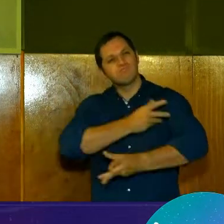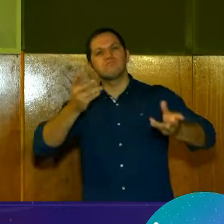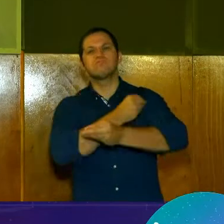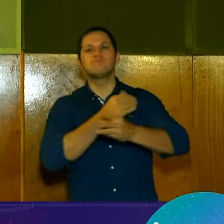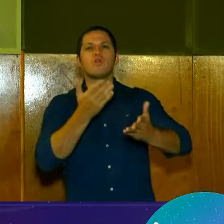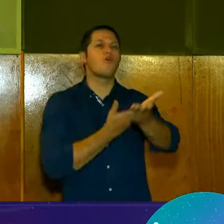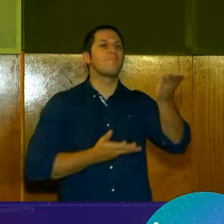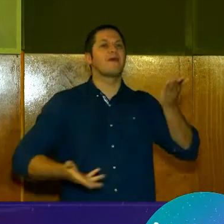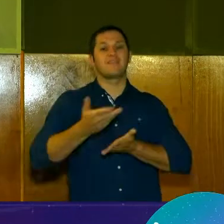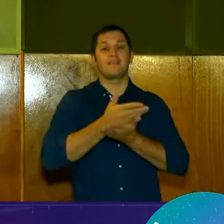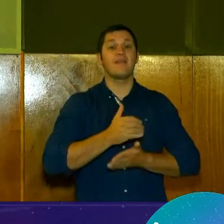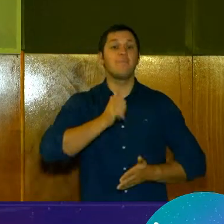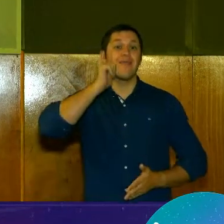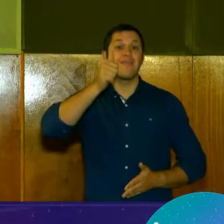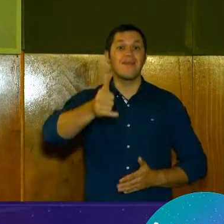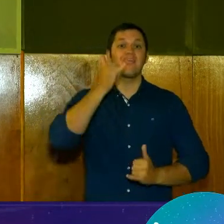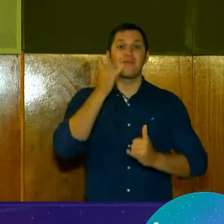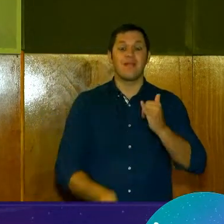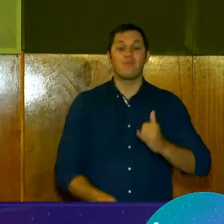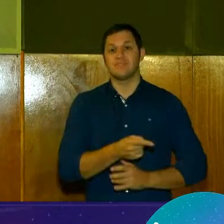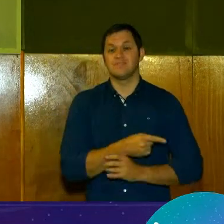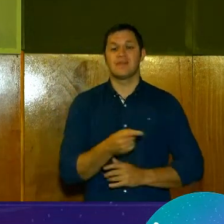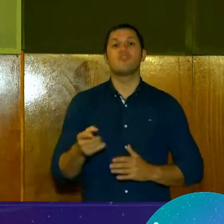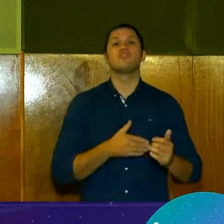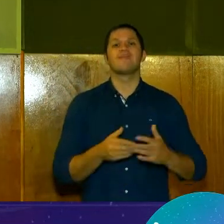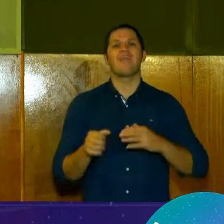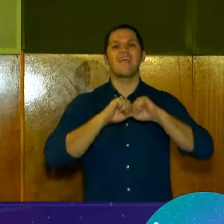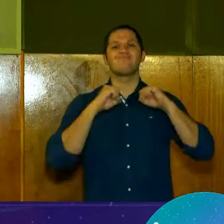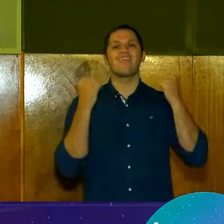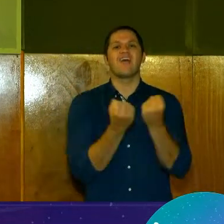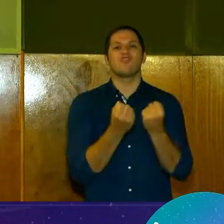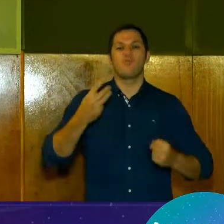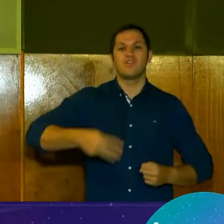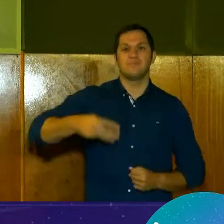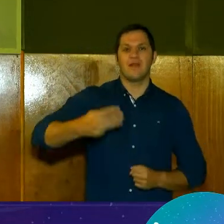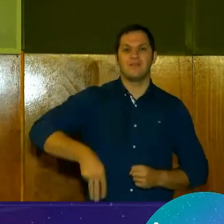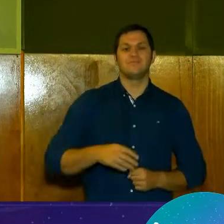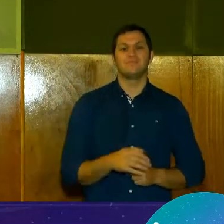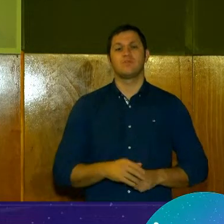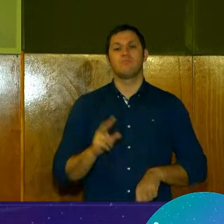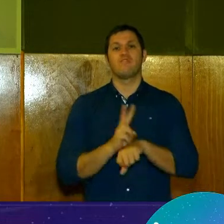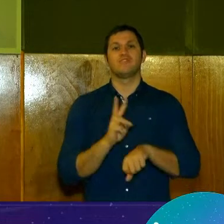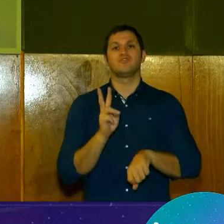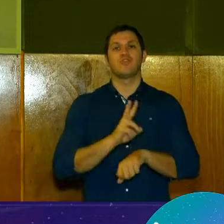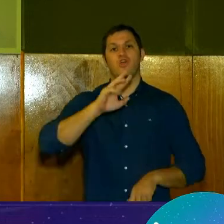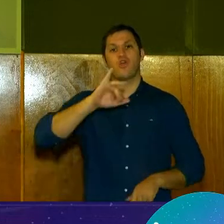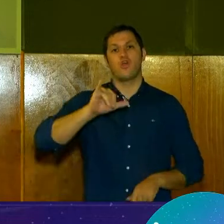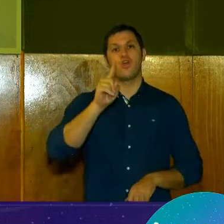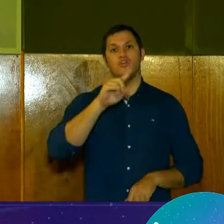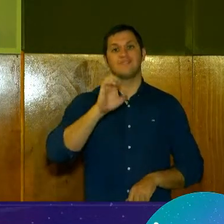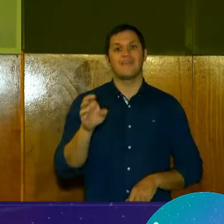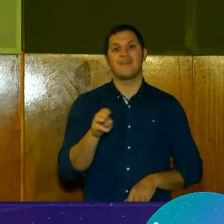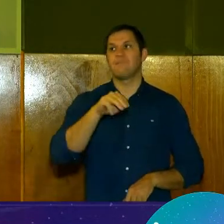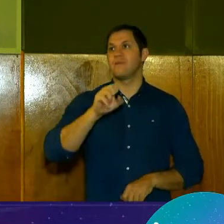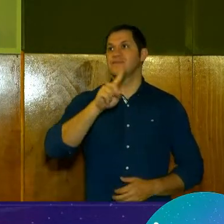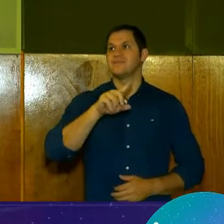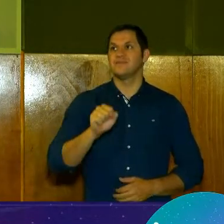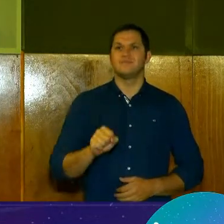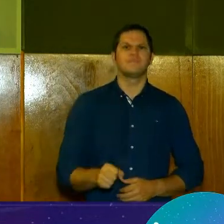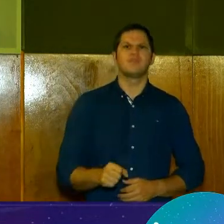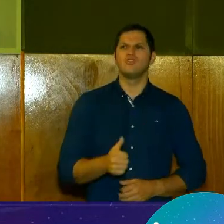como elisa compartir lo que saben su experticia sus conocimientos y algo que nos llena de orgullo mañana terminamos la semana